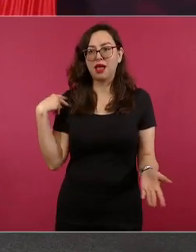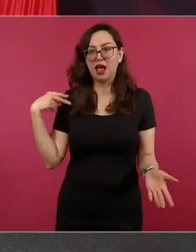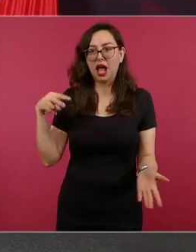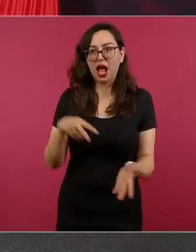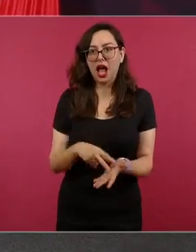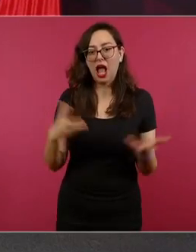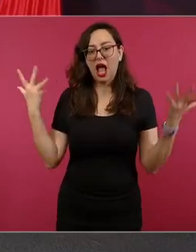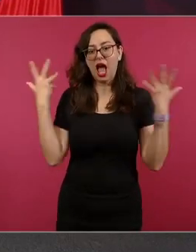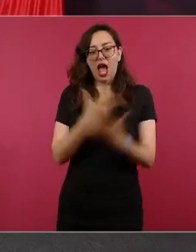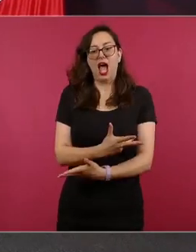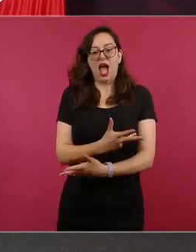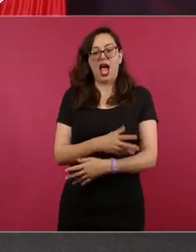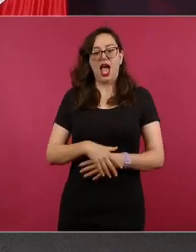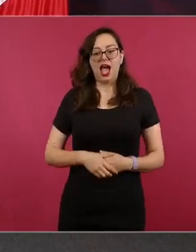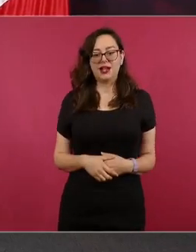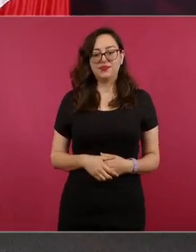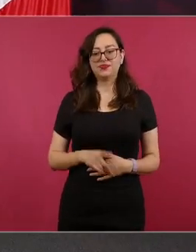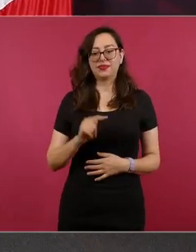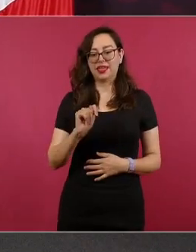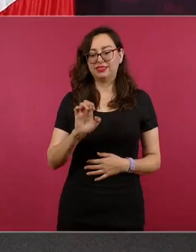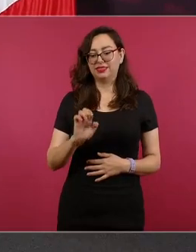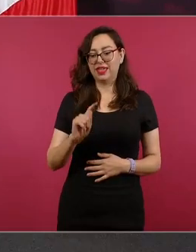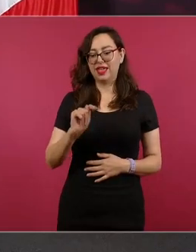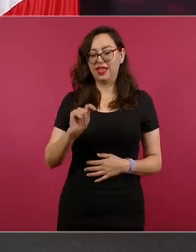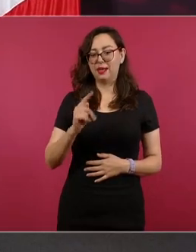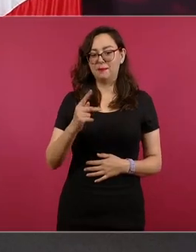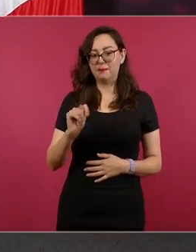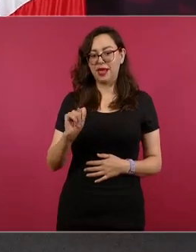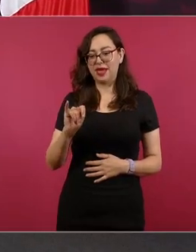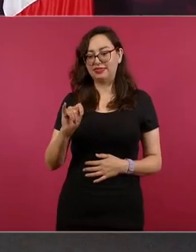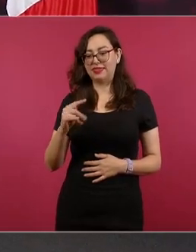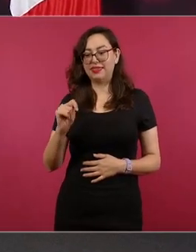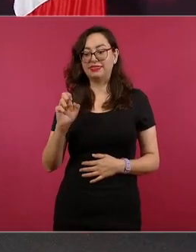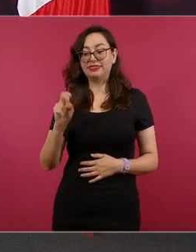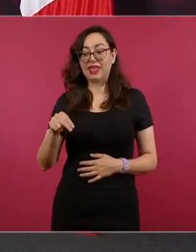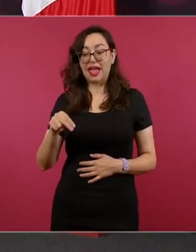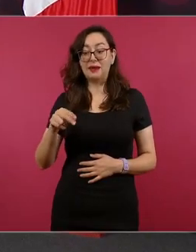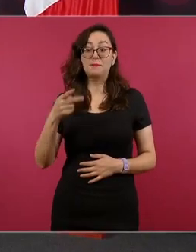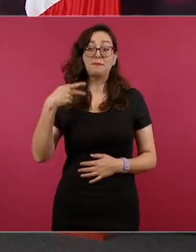sin acento, Tepetitán. Entonces, no es igual.